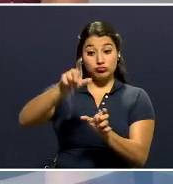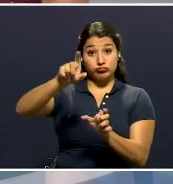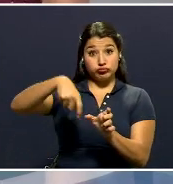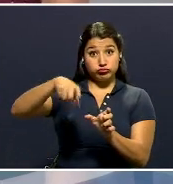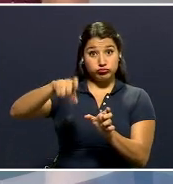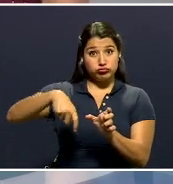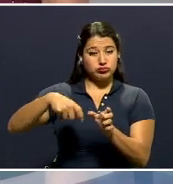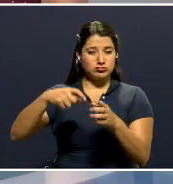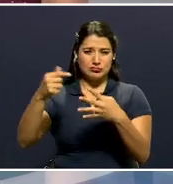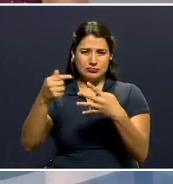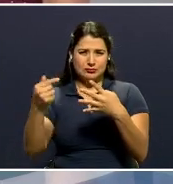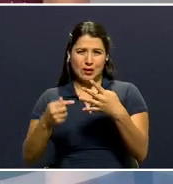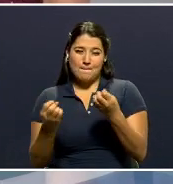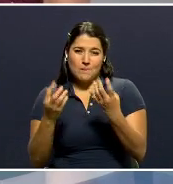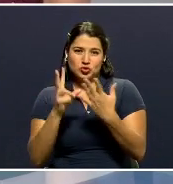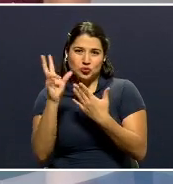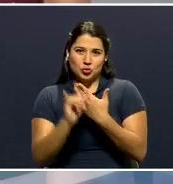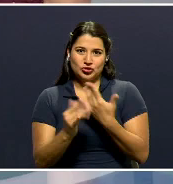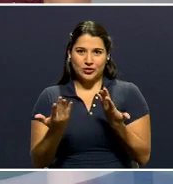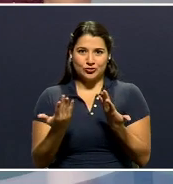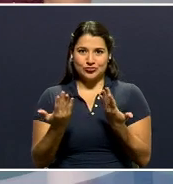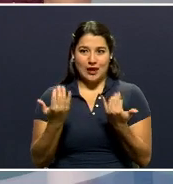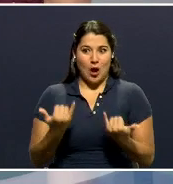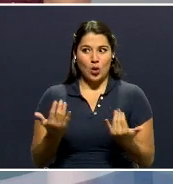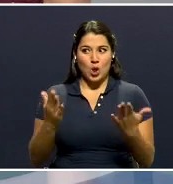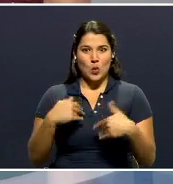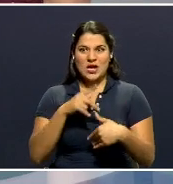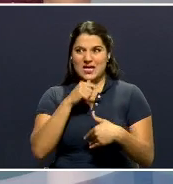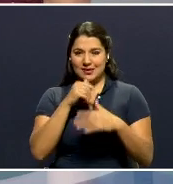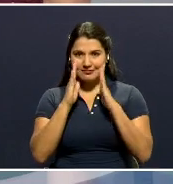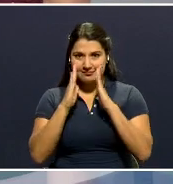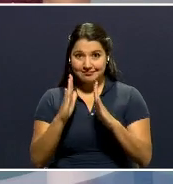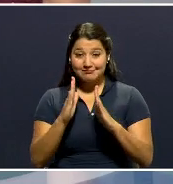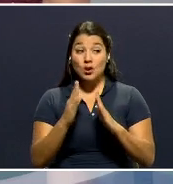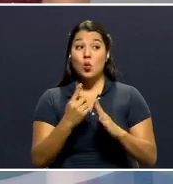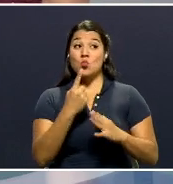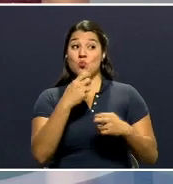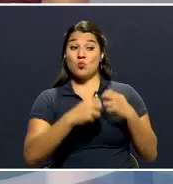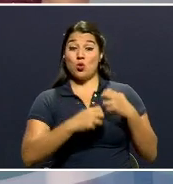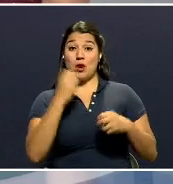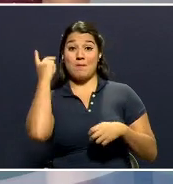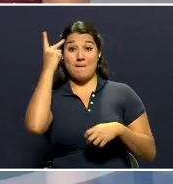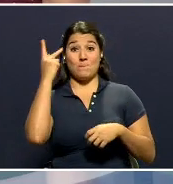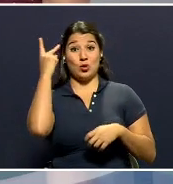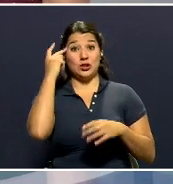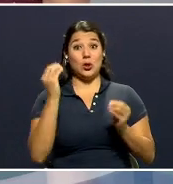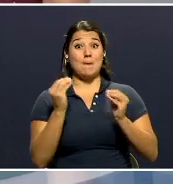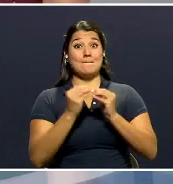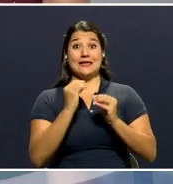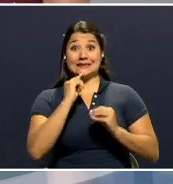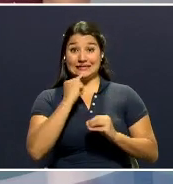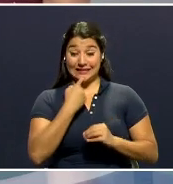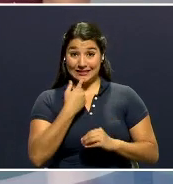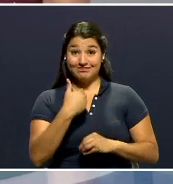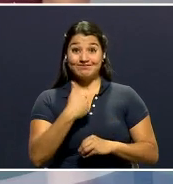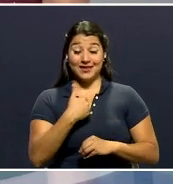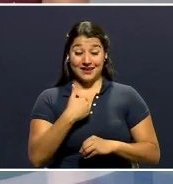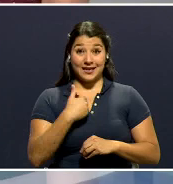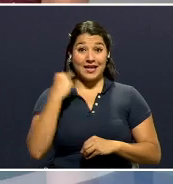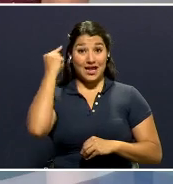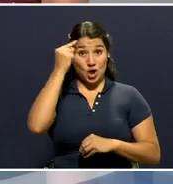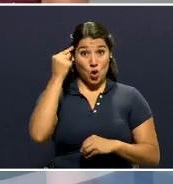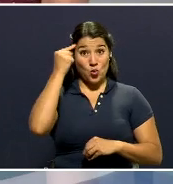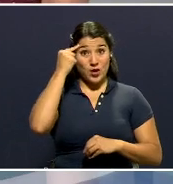Sin dudas, una de las crisis políticas más serias que ha tenido la administración de Carlos Alvarado, a quien